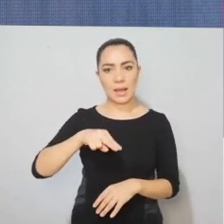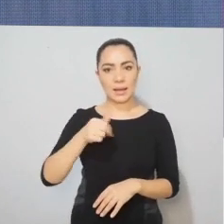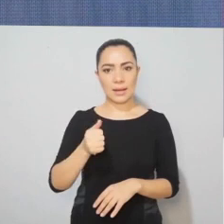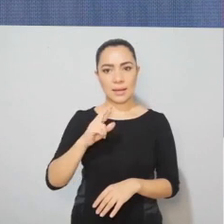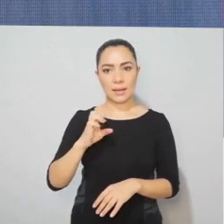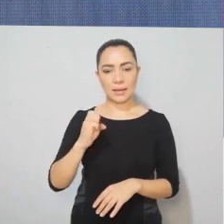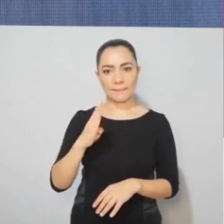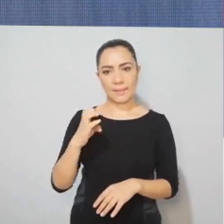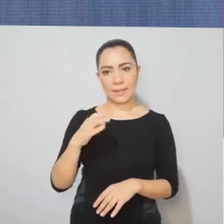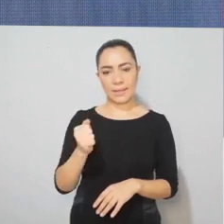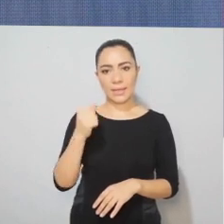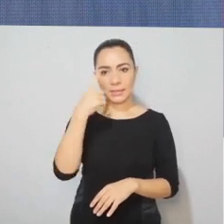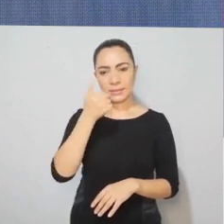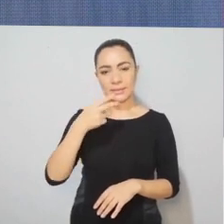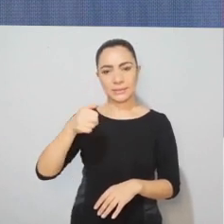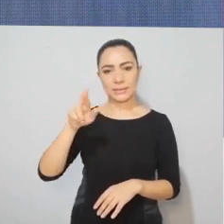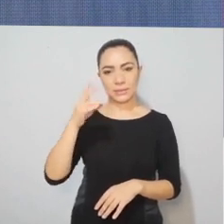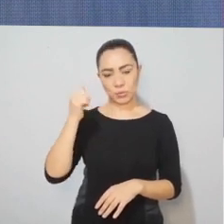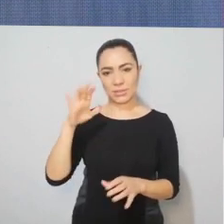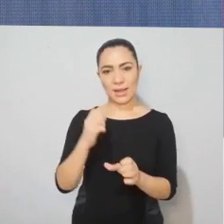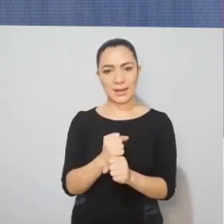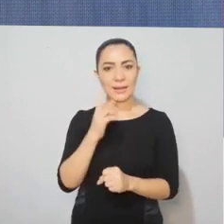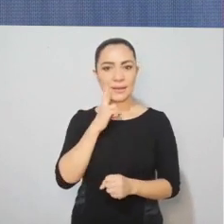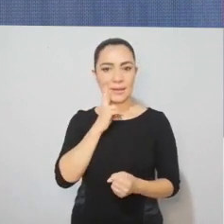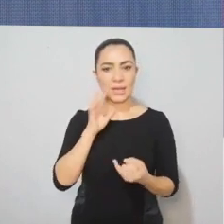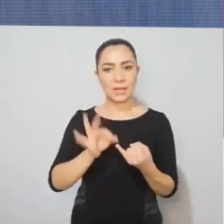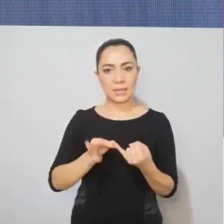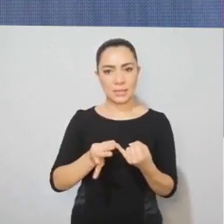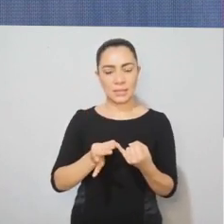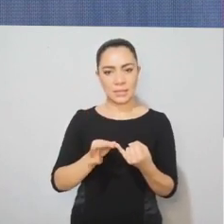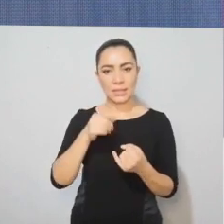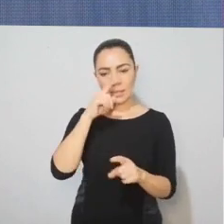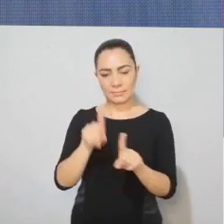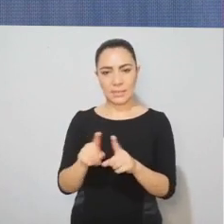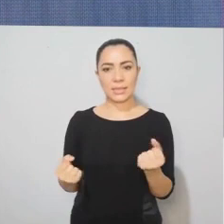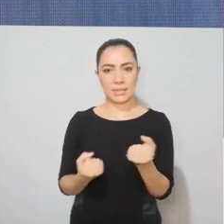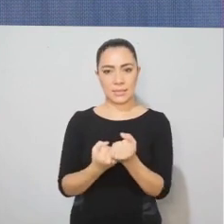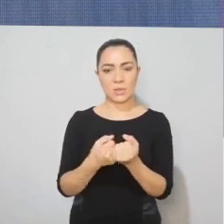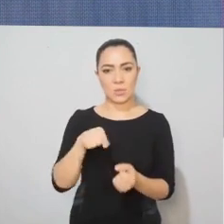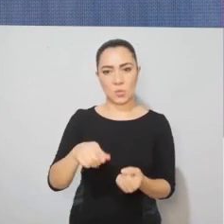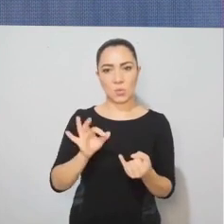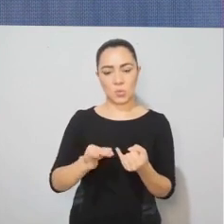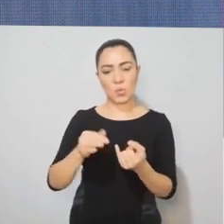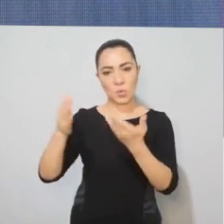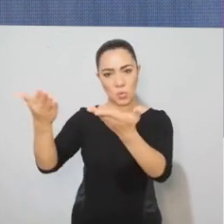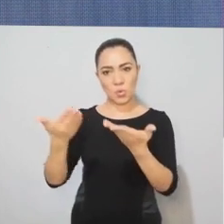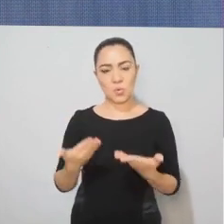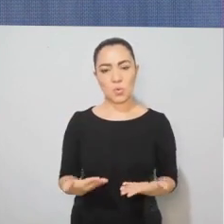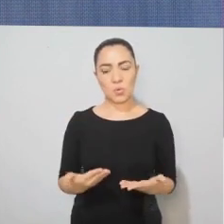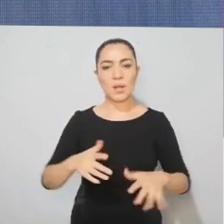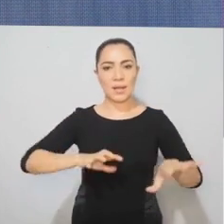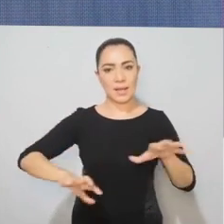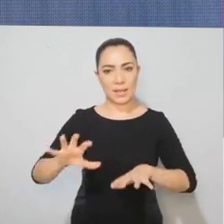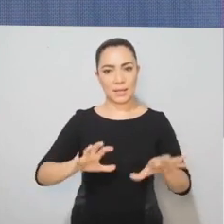Rosal, quien es intérprete de lengua de señas, quien estará acompañándonos. Es así como damos inicio a este acto